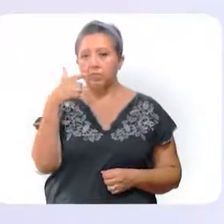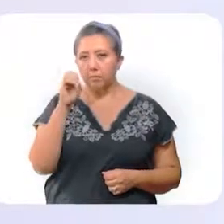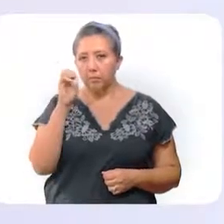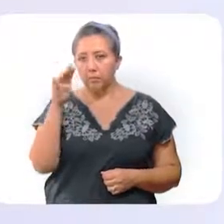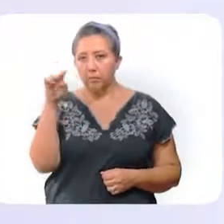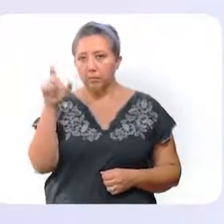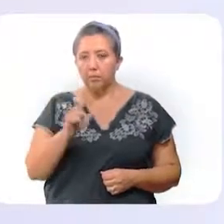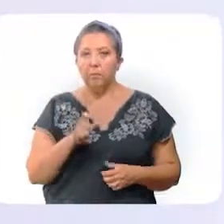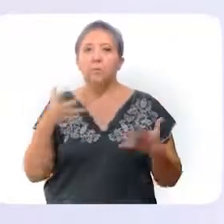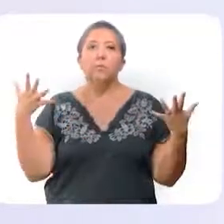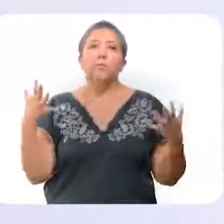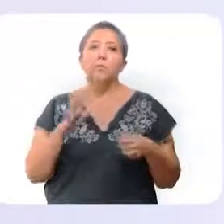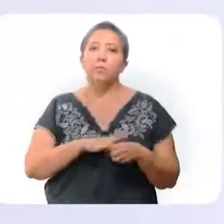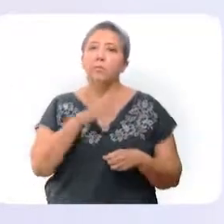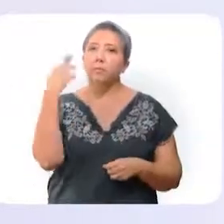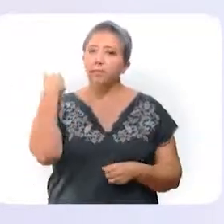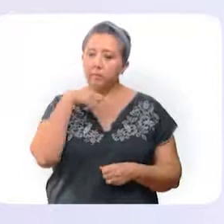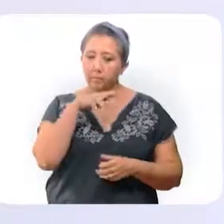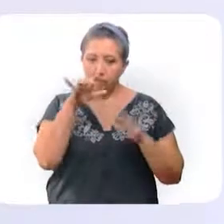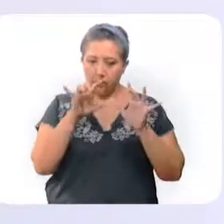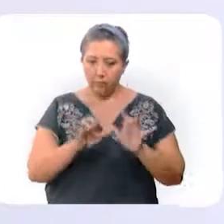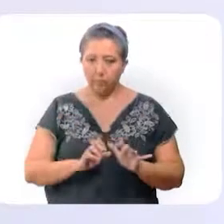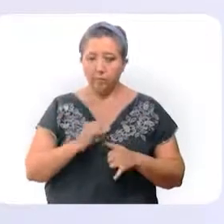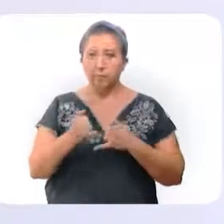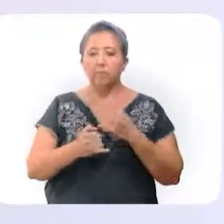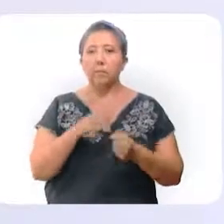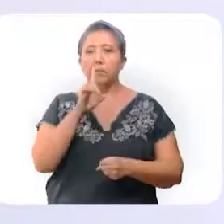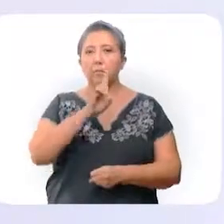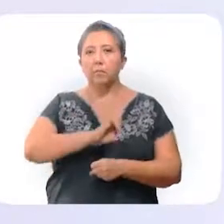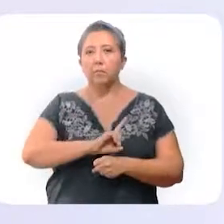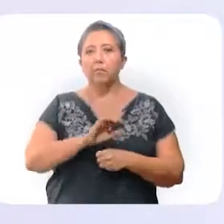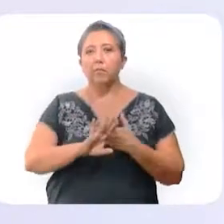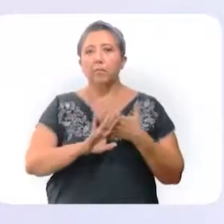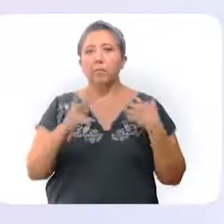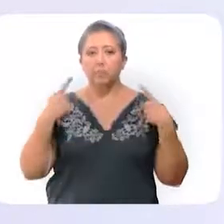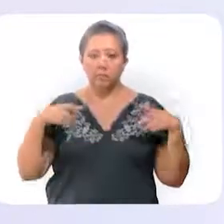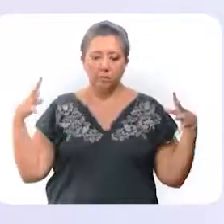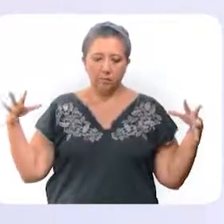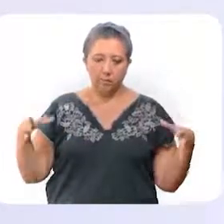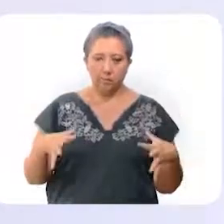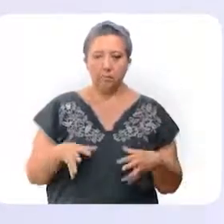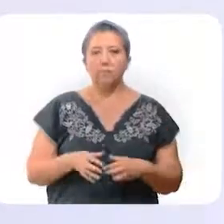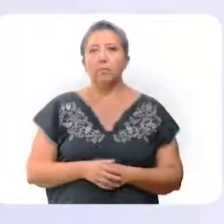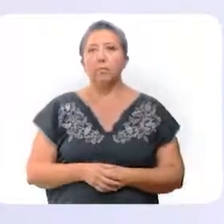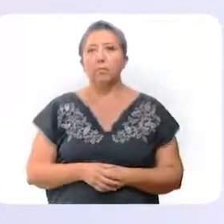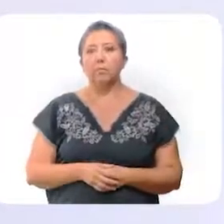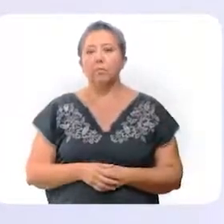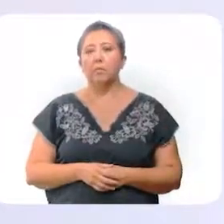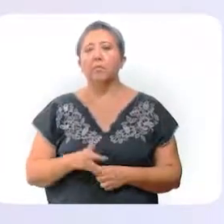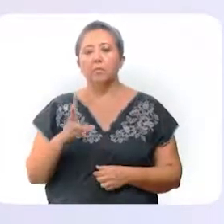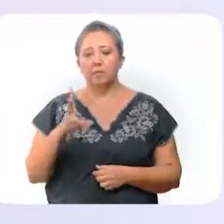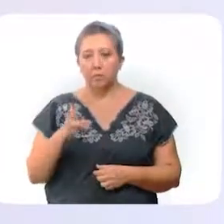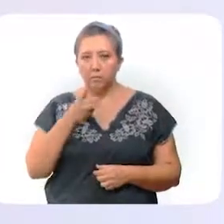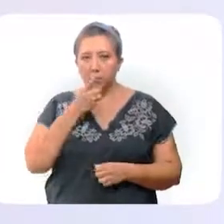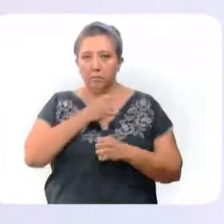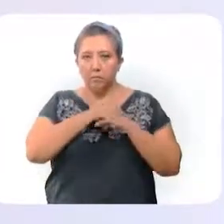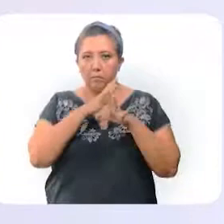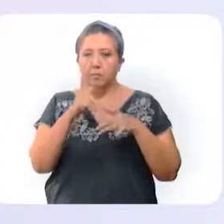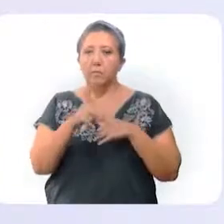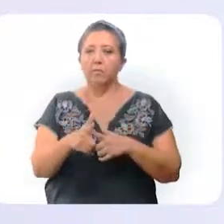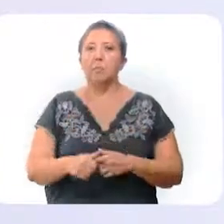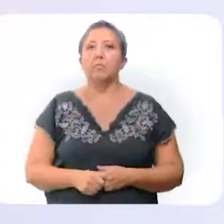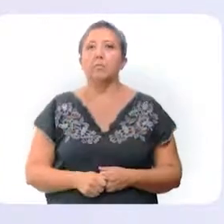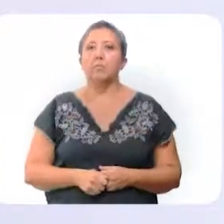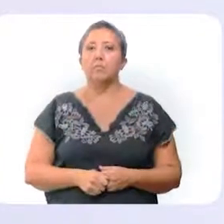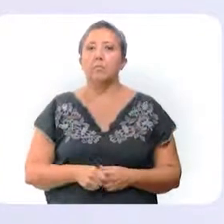mivacuna.salud.gov.mx a hacerlo lo más pronto posible para acudir el día que les corresponda y evitar aglomeraciones. Además, se informa lo